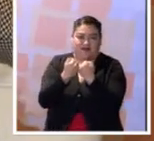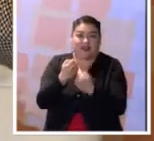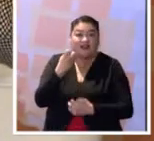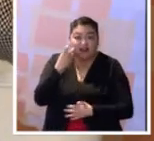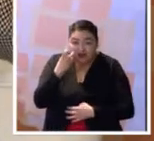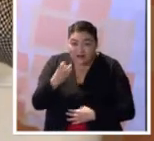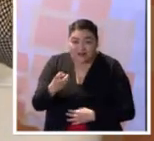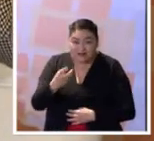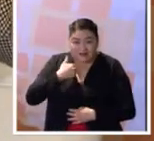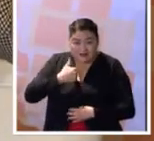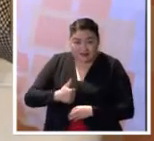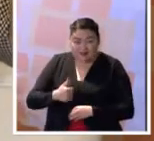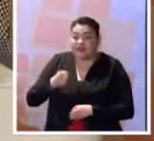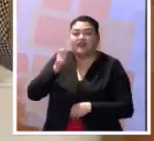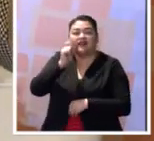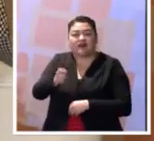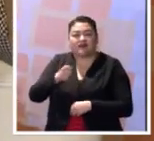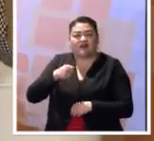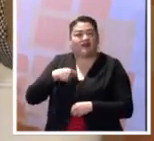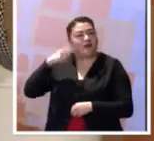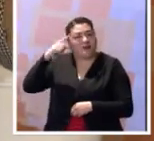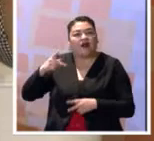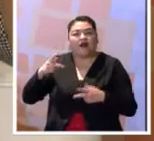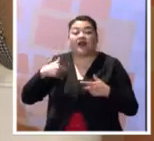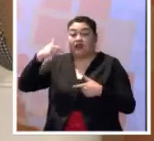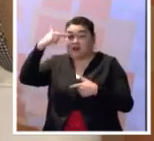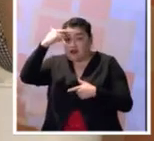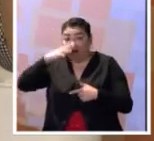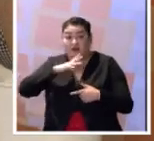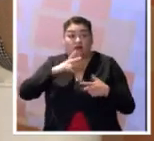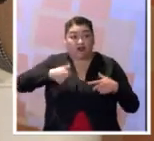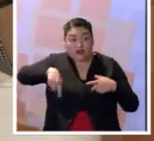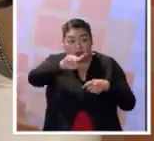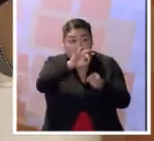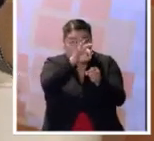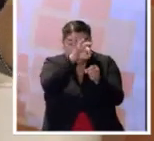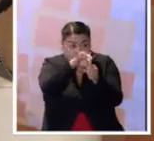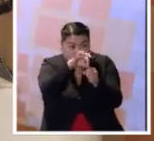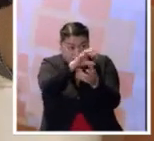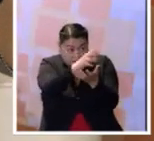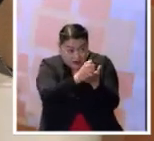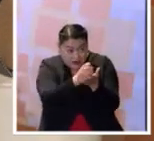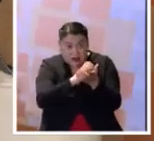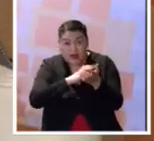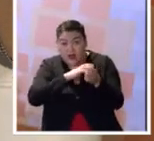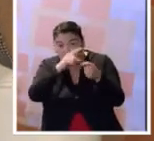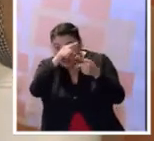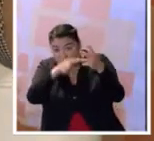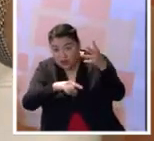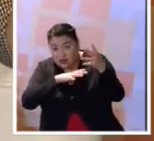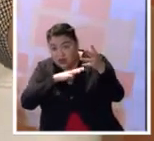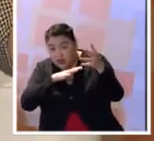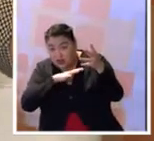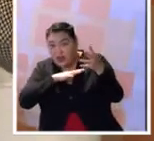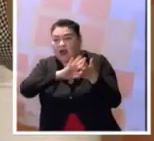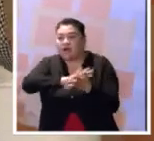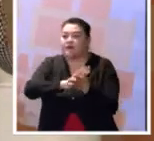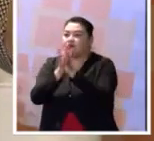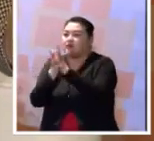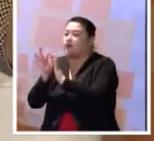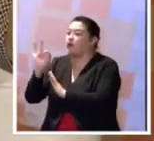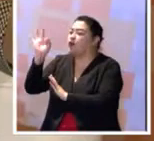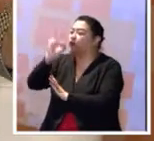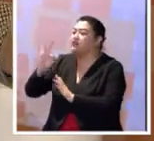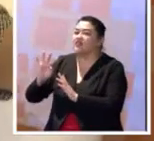que estructura la alternancia en la conformación de estas listas, pero que también se refleja en